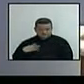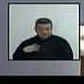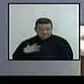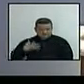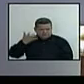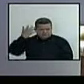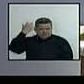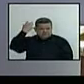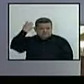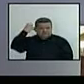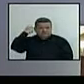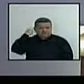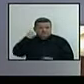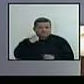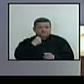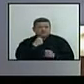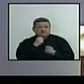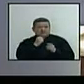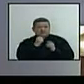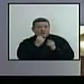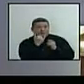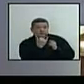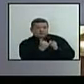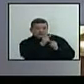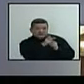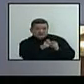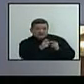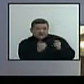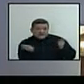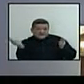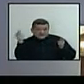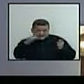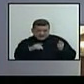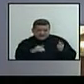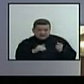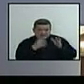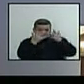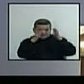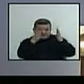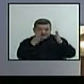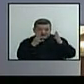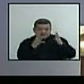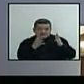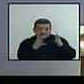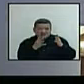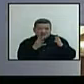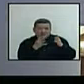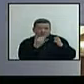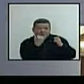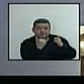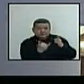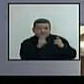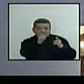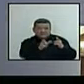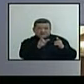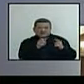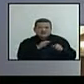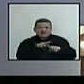En aquel tiempo, entre los que habían venido a celebrar la fiesta, había algunos